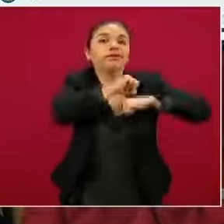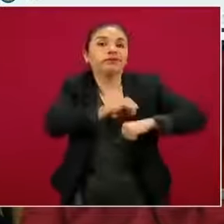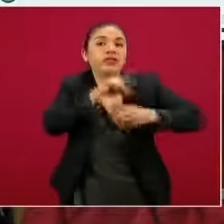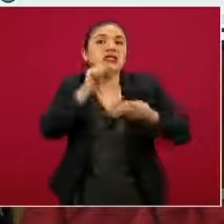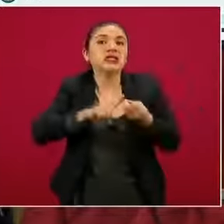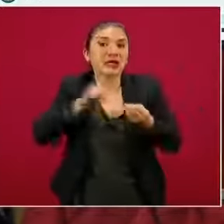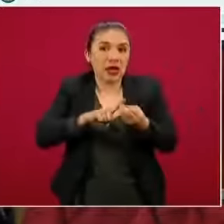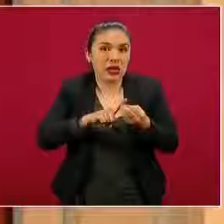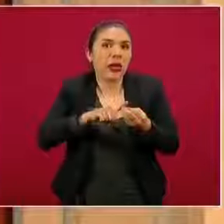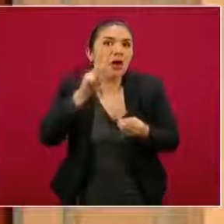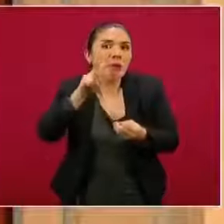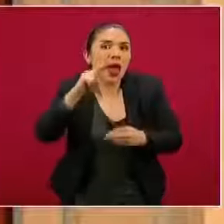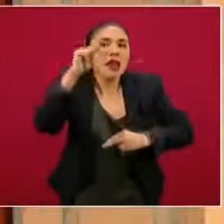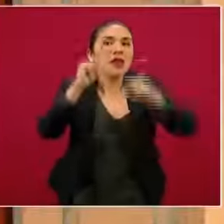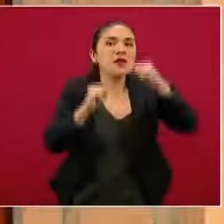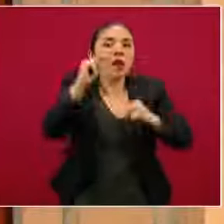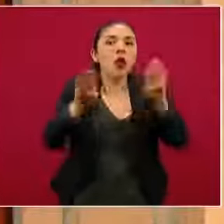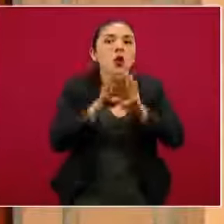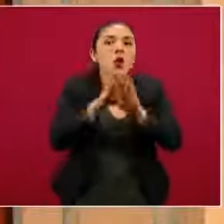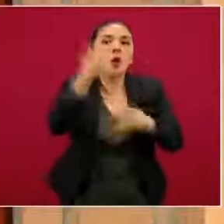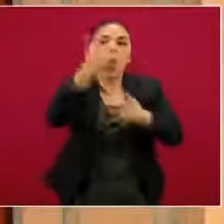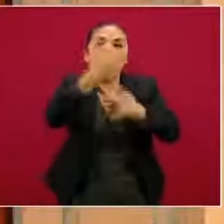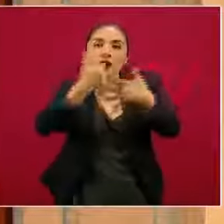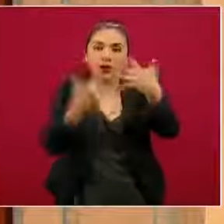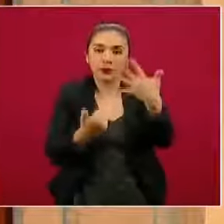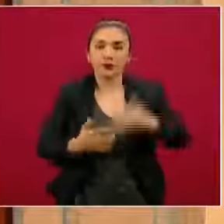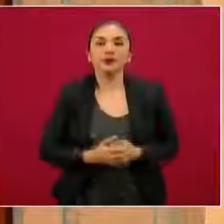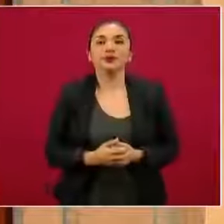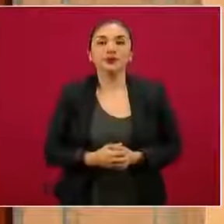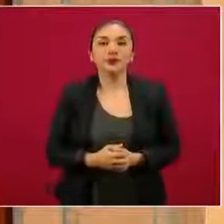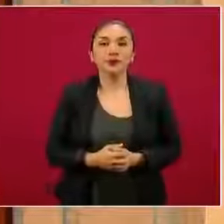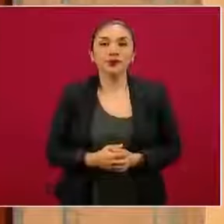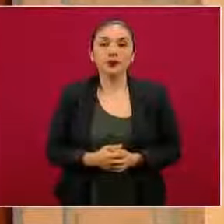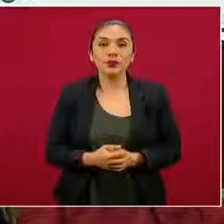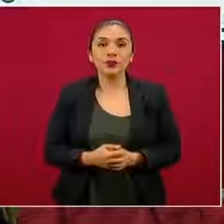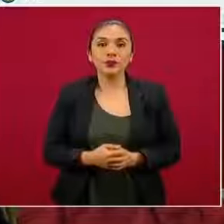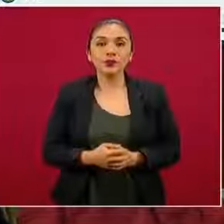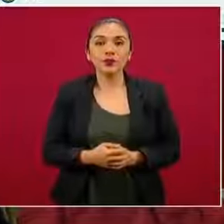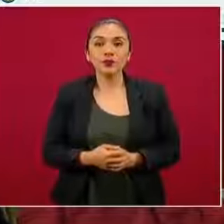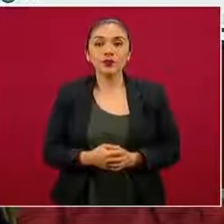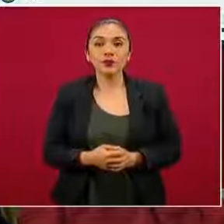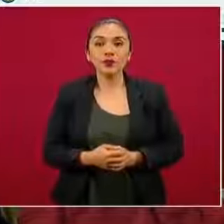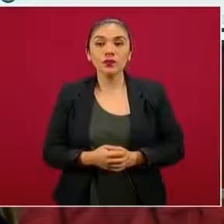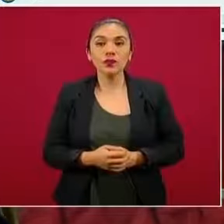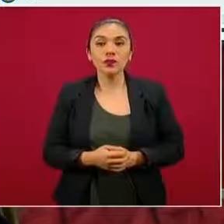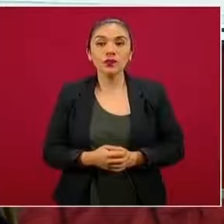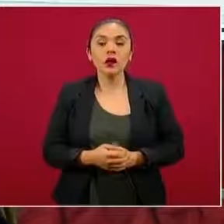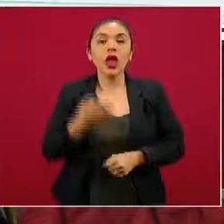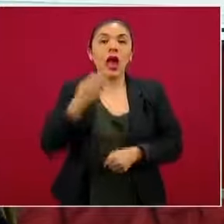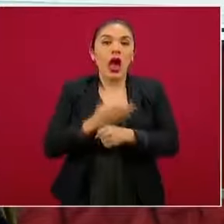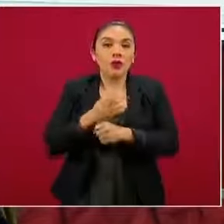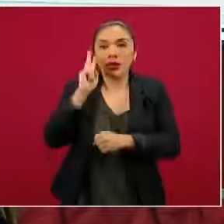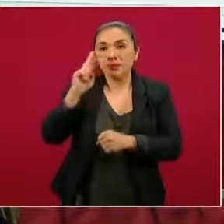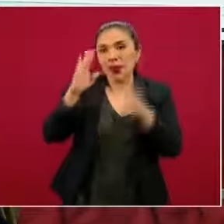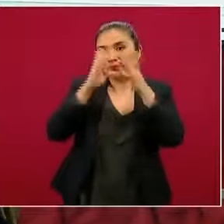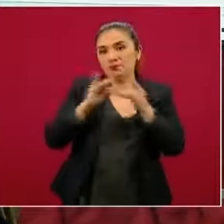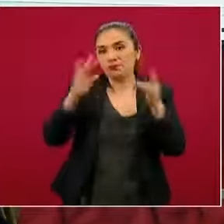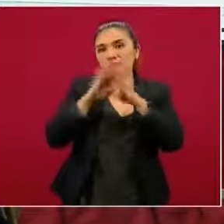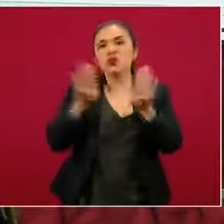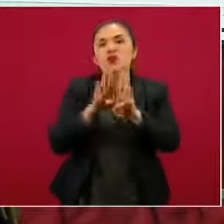función de lo que se puede realizar en cada uno de los niveles de riesgo. Pasemos a la siguiente diapositiva, donde actualizamos la